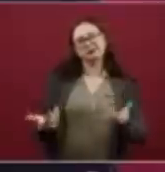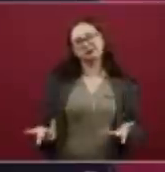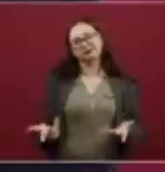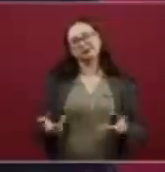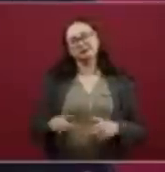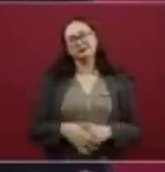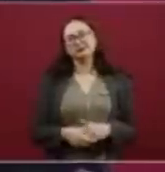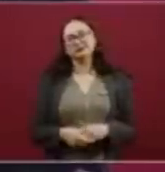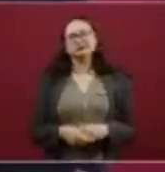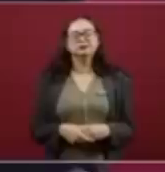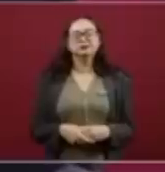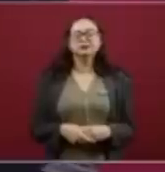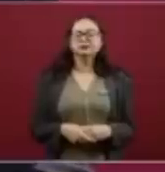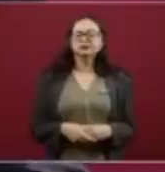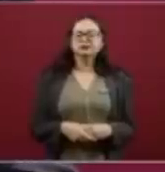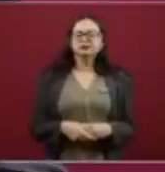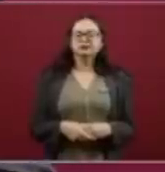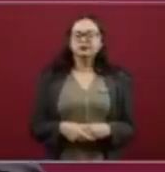¿Sí? Es